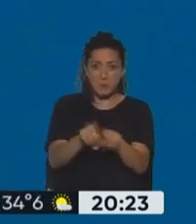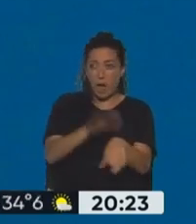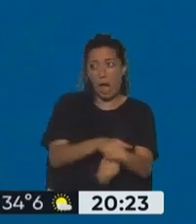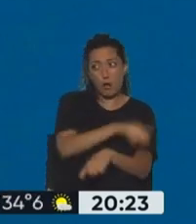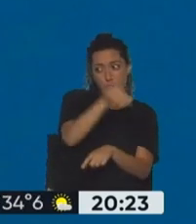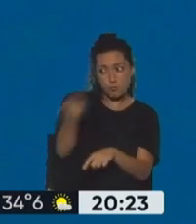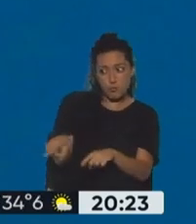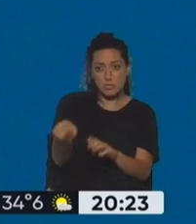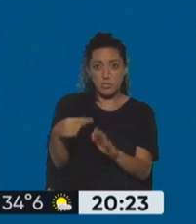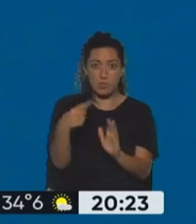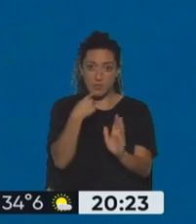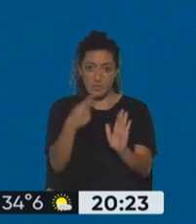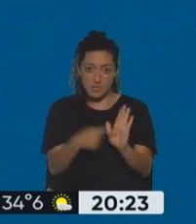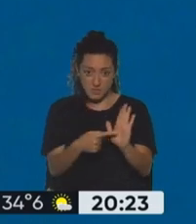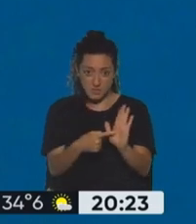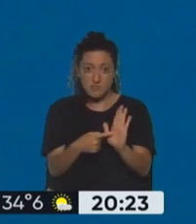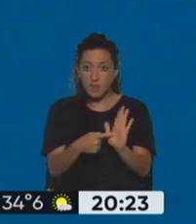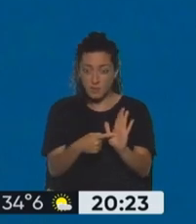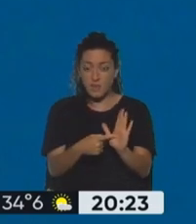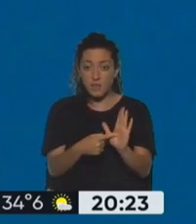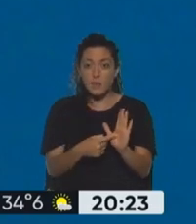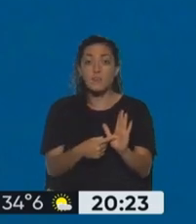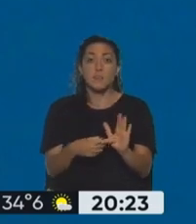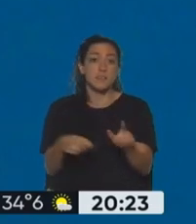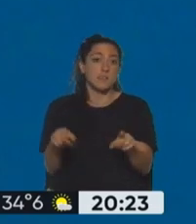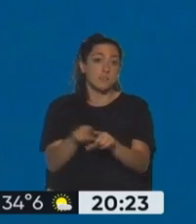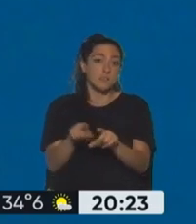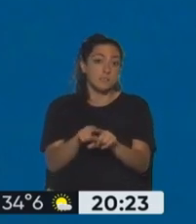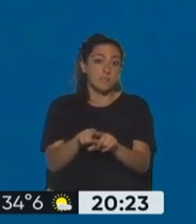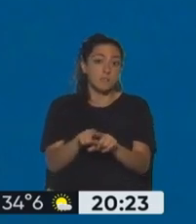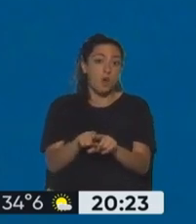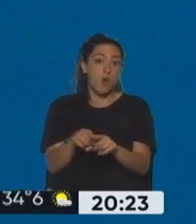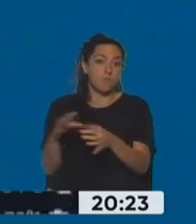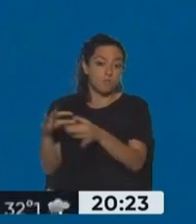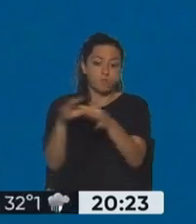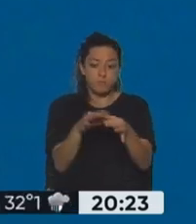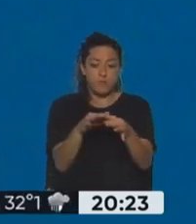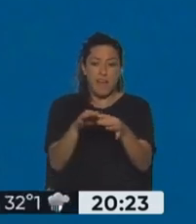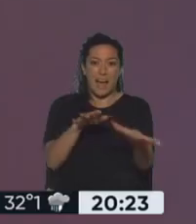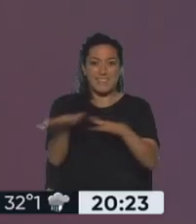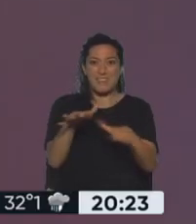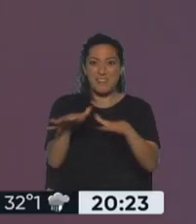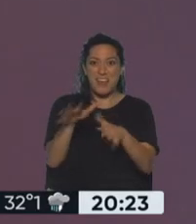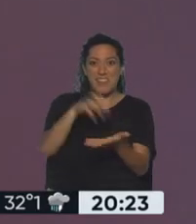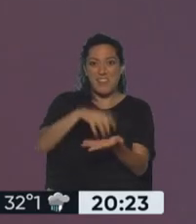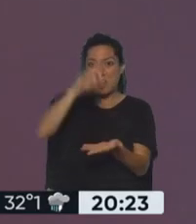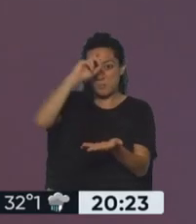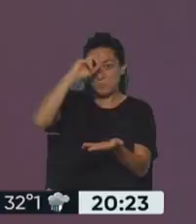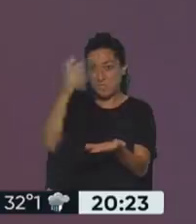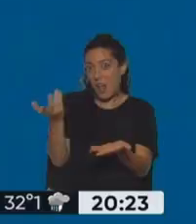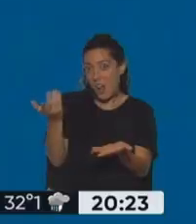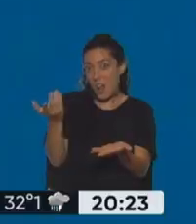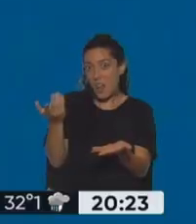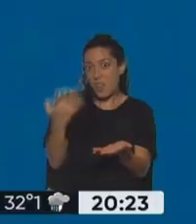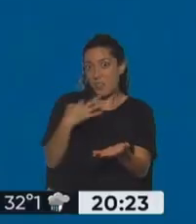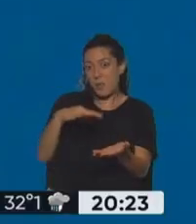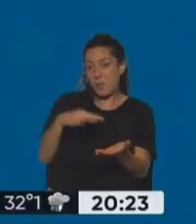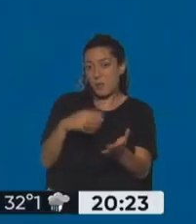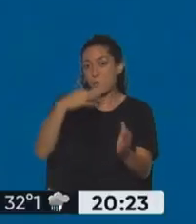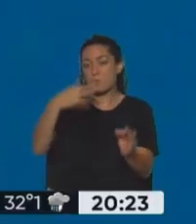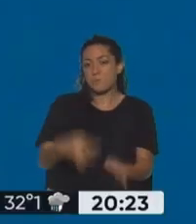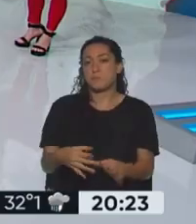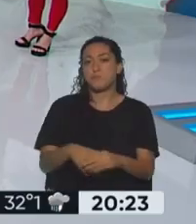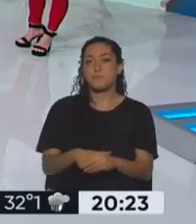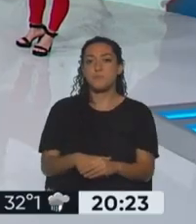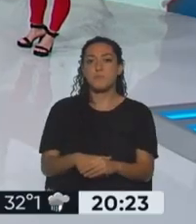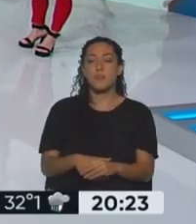supone deberían implementarse si es que efectivamente tenía que ver con actividades que procesado. Estaba vinculado al Garrahan. No se estila en el hospital